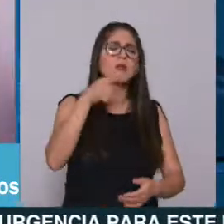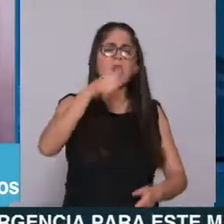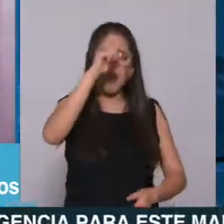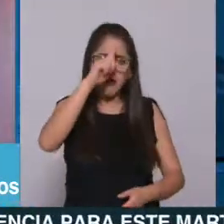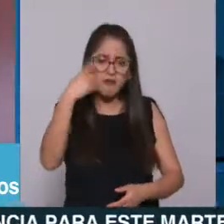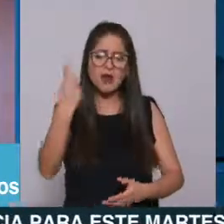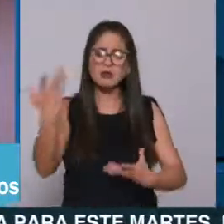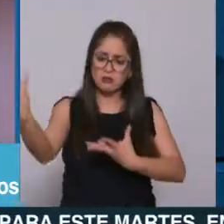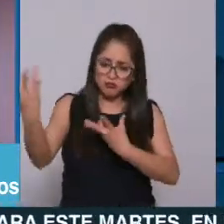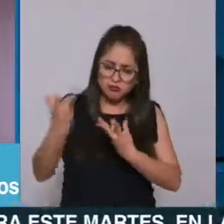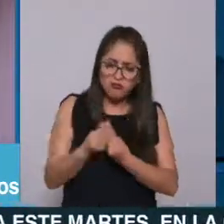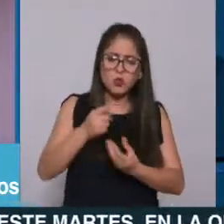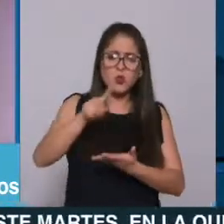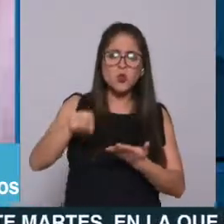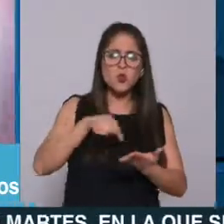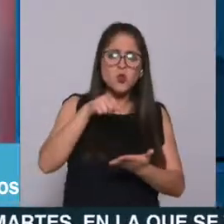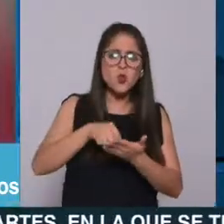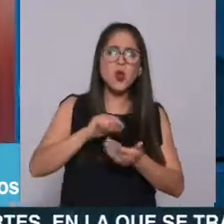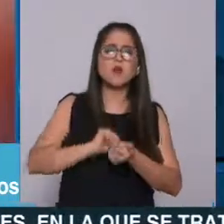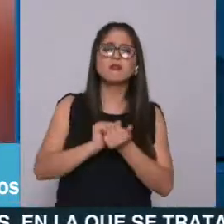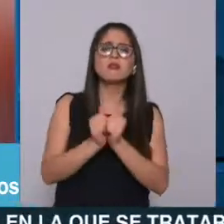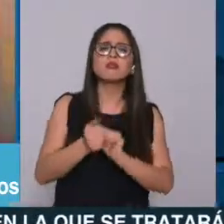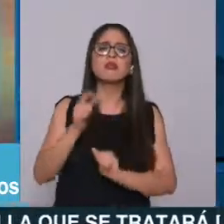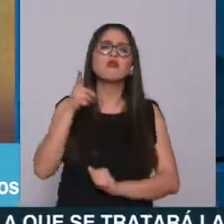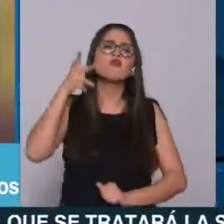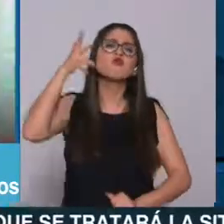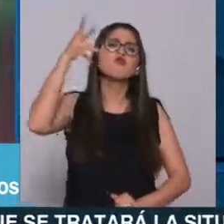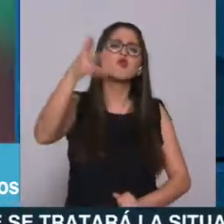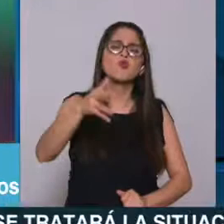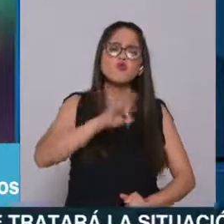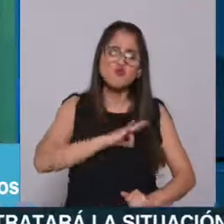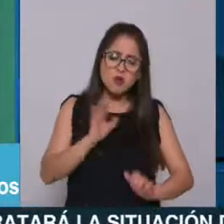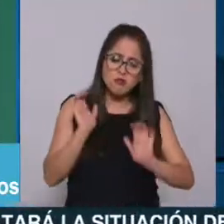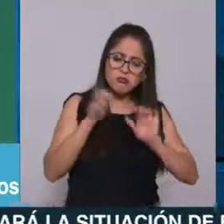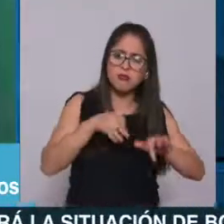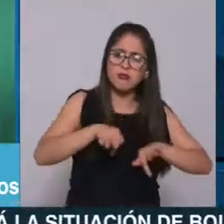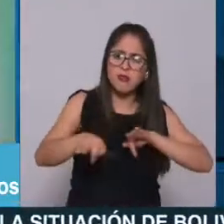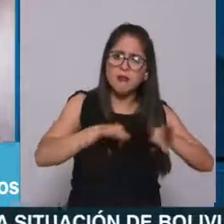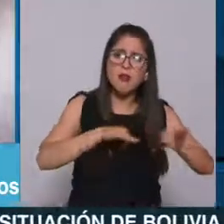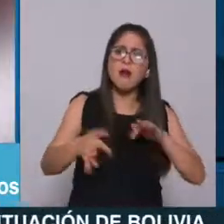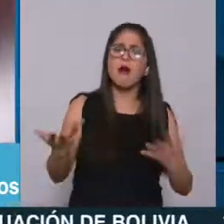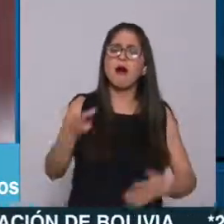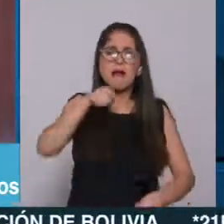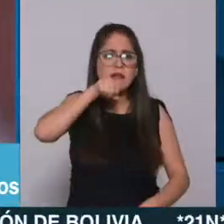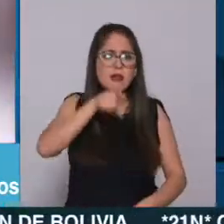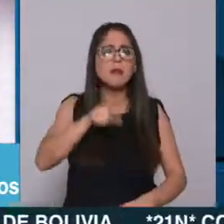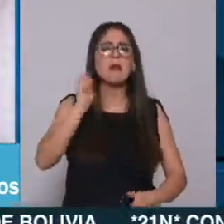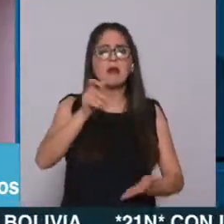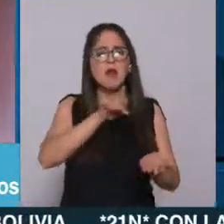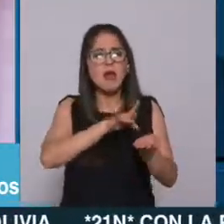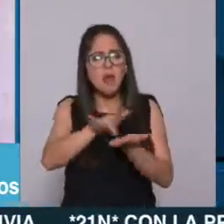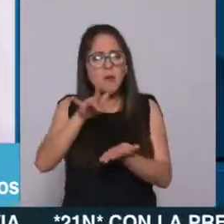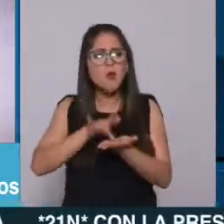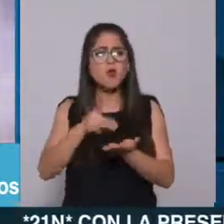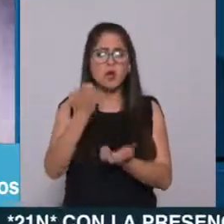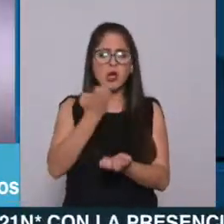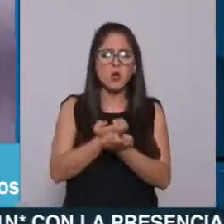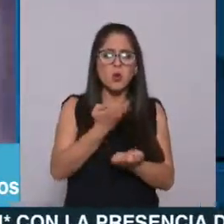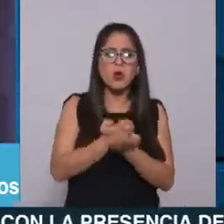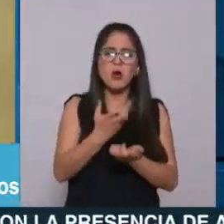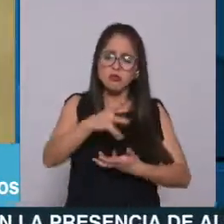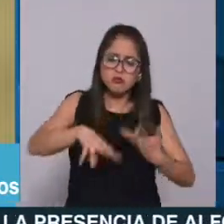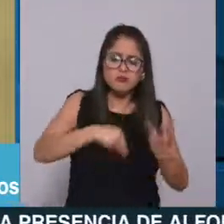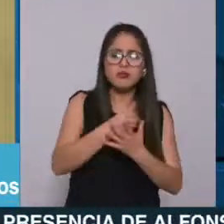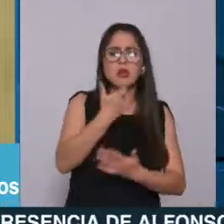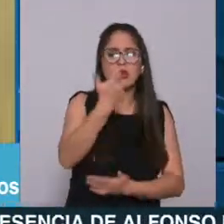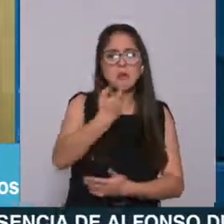digamos, espacios para que puedan, digamos, emplearse, y en algunos casos también con un apoyo económico. O sea, eso es parte,